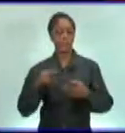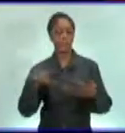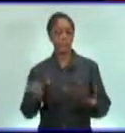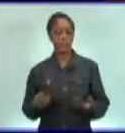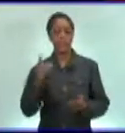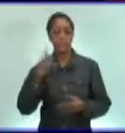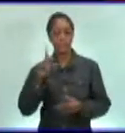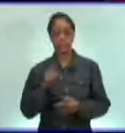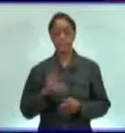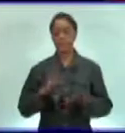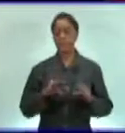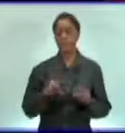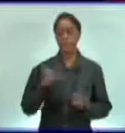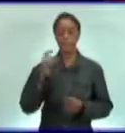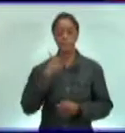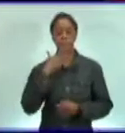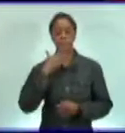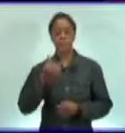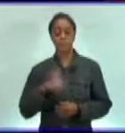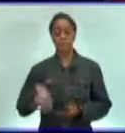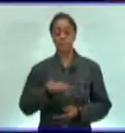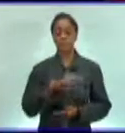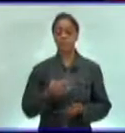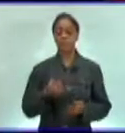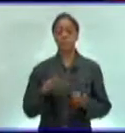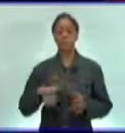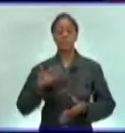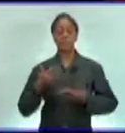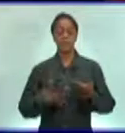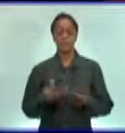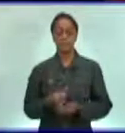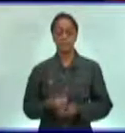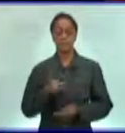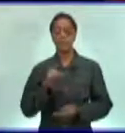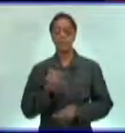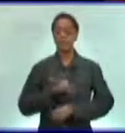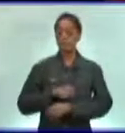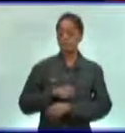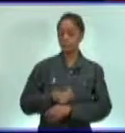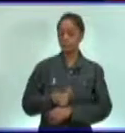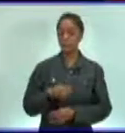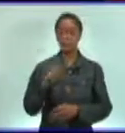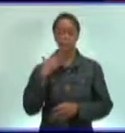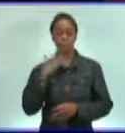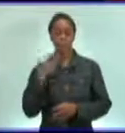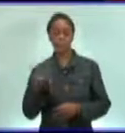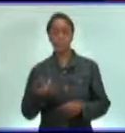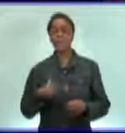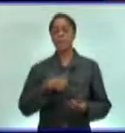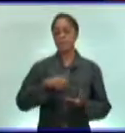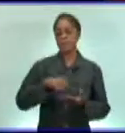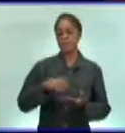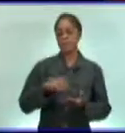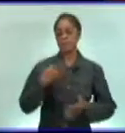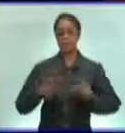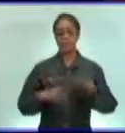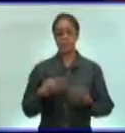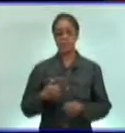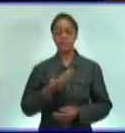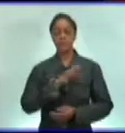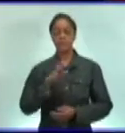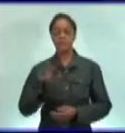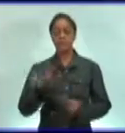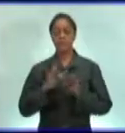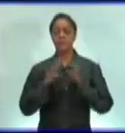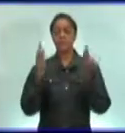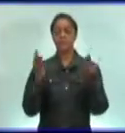el propósito que se plantea en la actividad. Les doy unos minutos para que copien la actividad y resuelvan con su